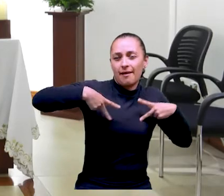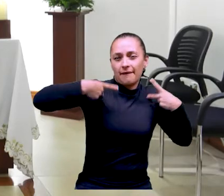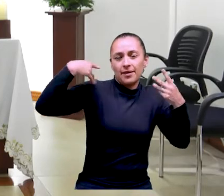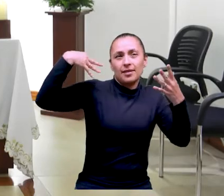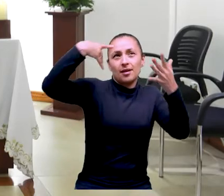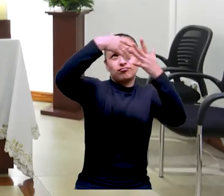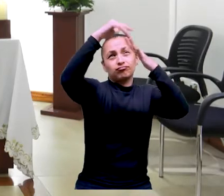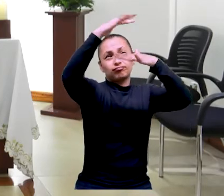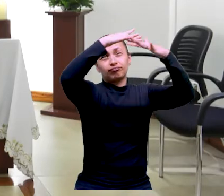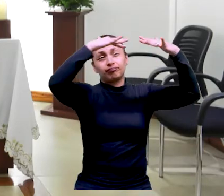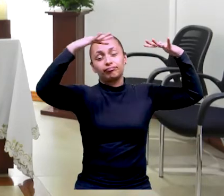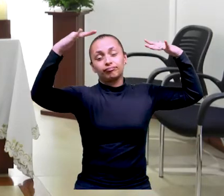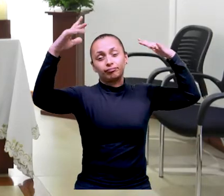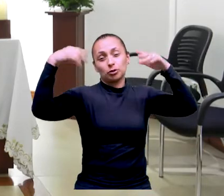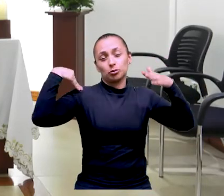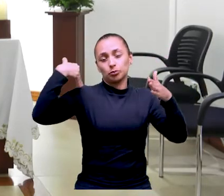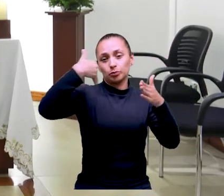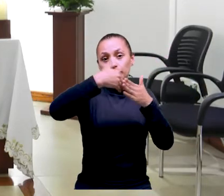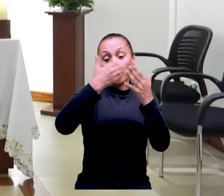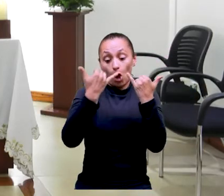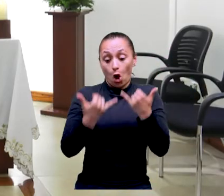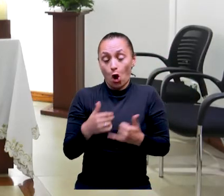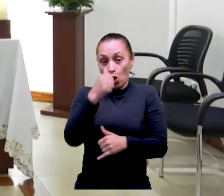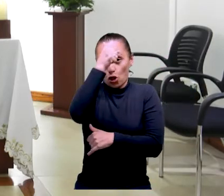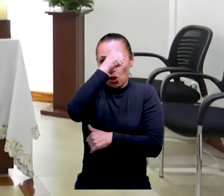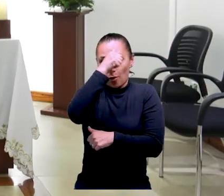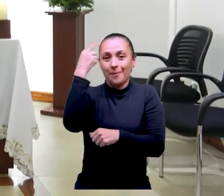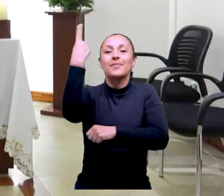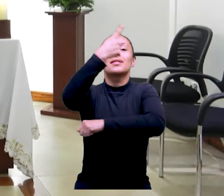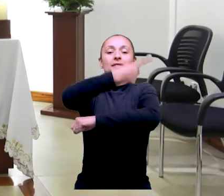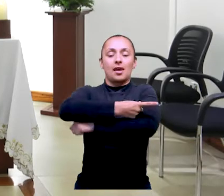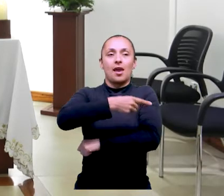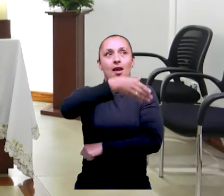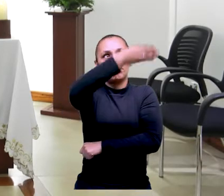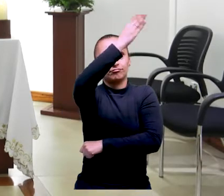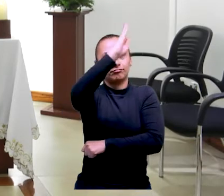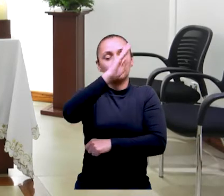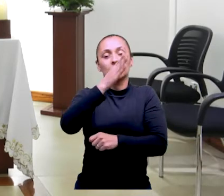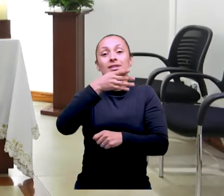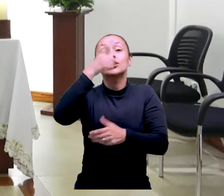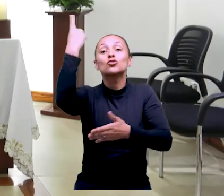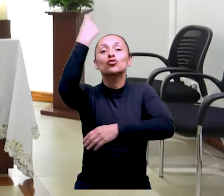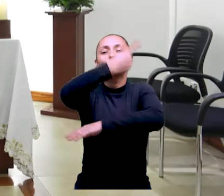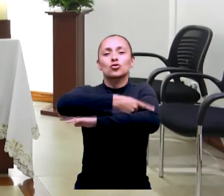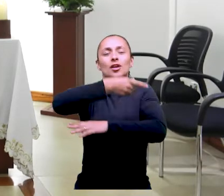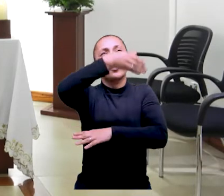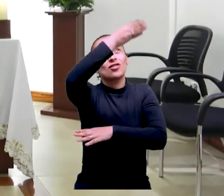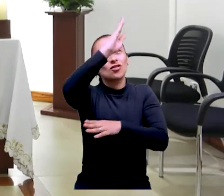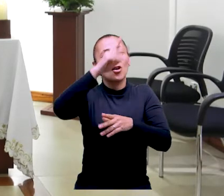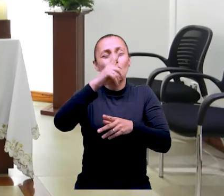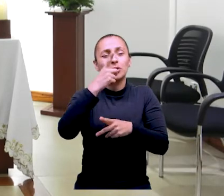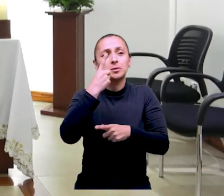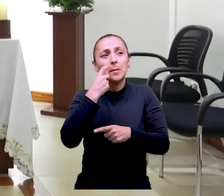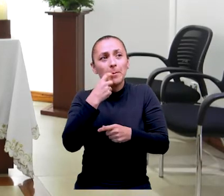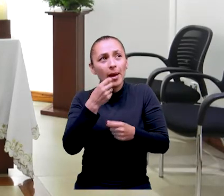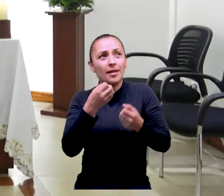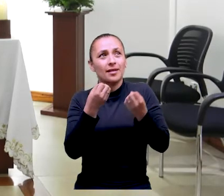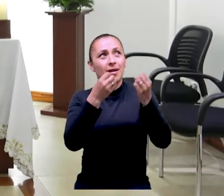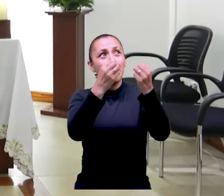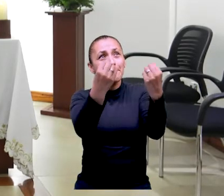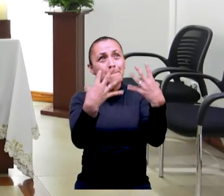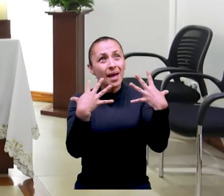eterna mis queridos hermanos en este día domingo día del señor guía para glorificar a dios